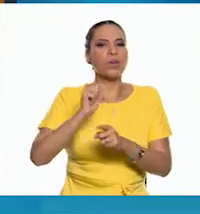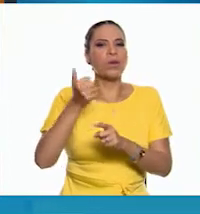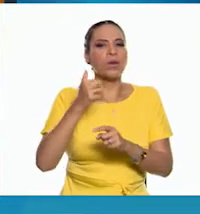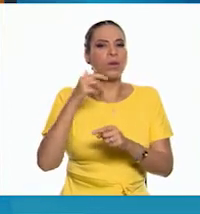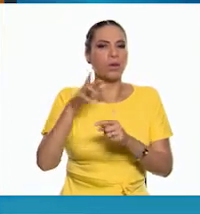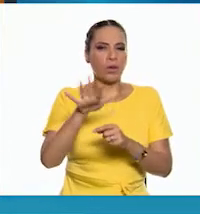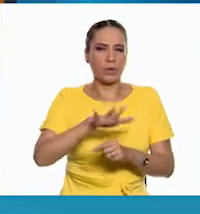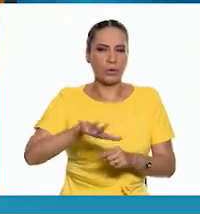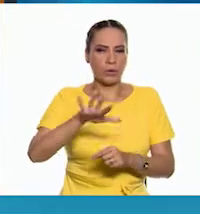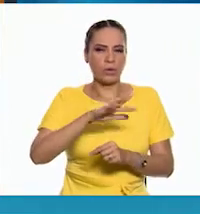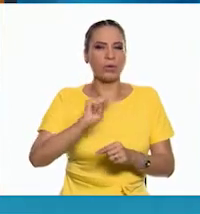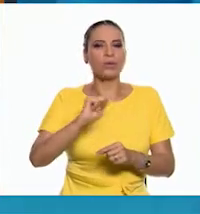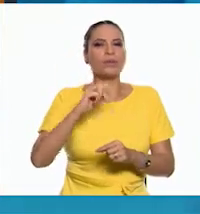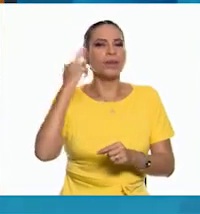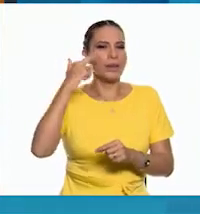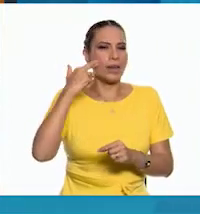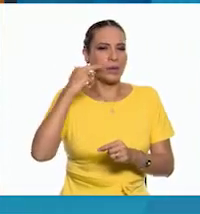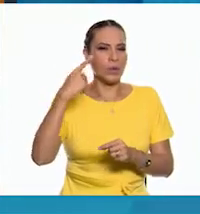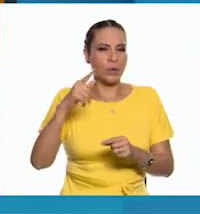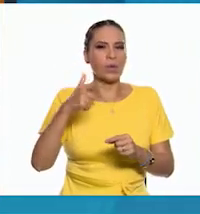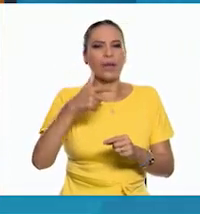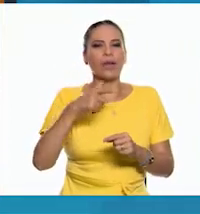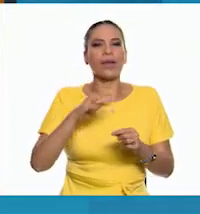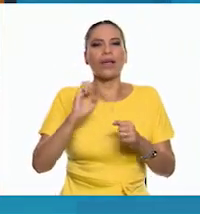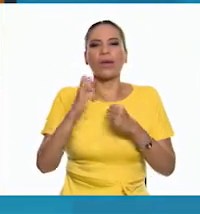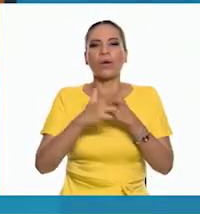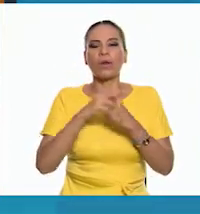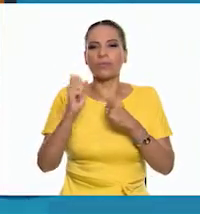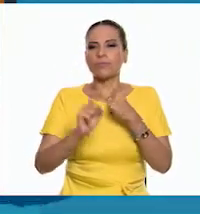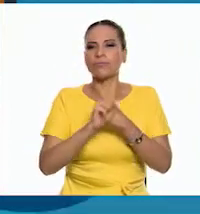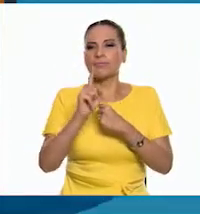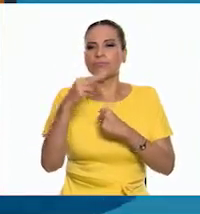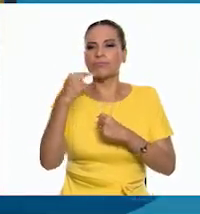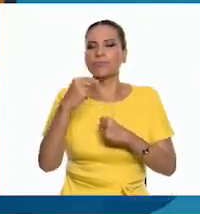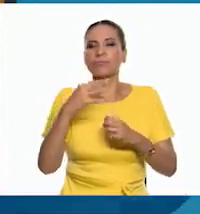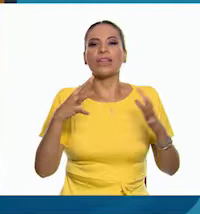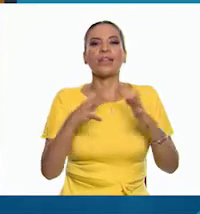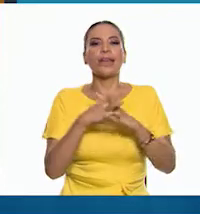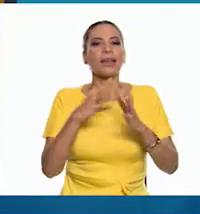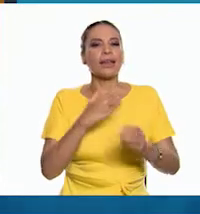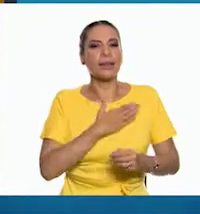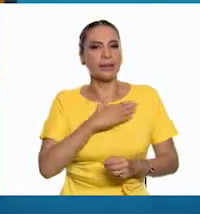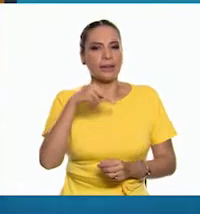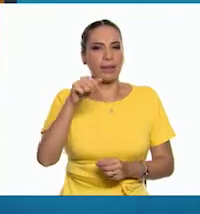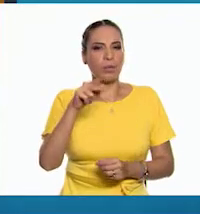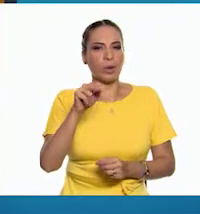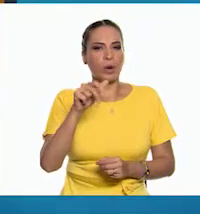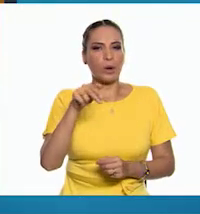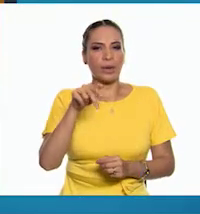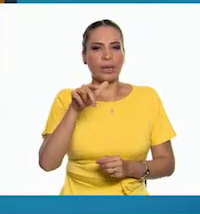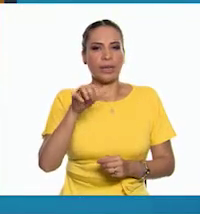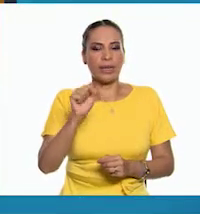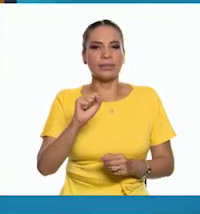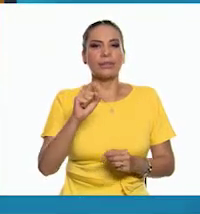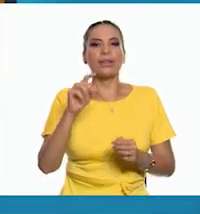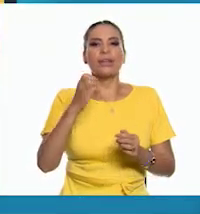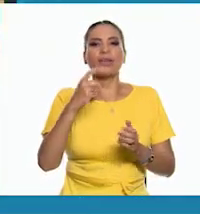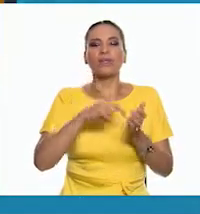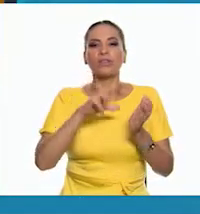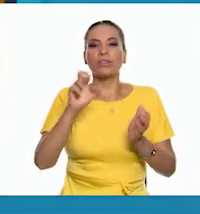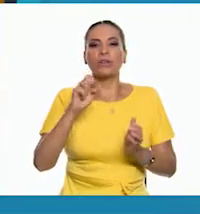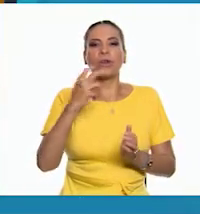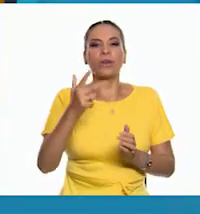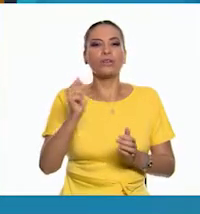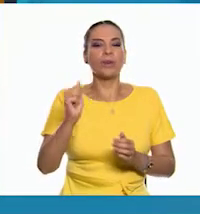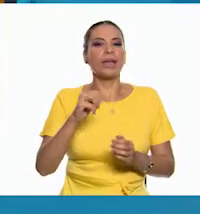de Europa. Estos conflictos fueron llamados Guerras Napoleónicas. En enero de 1808, el